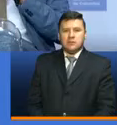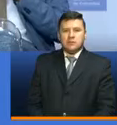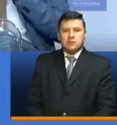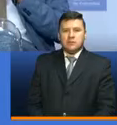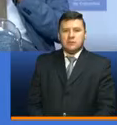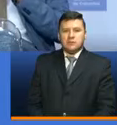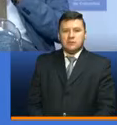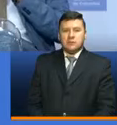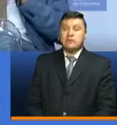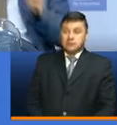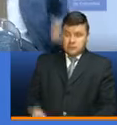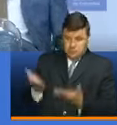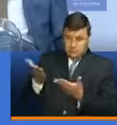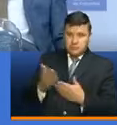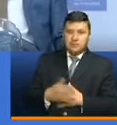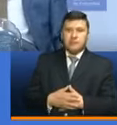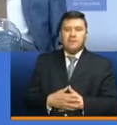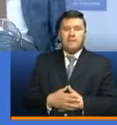Brigitte, adelante.